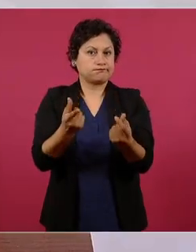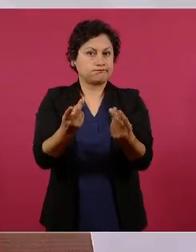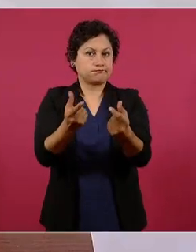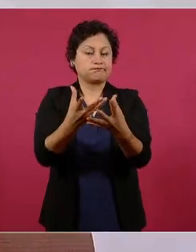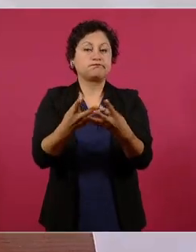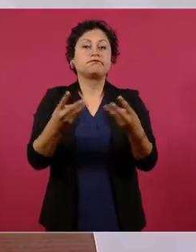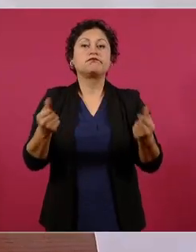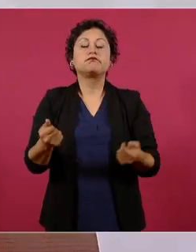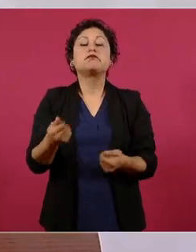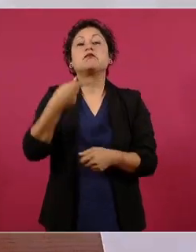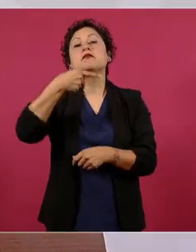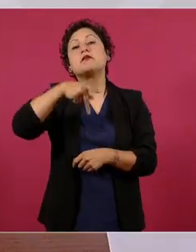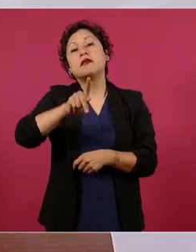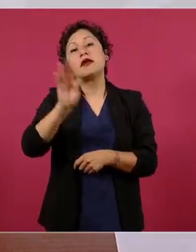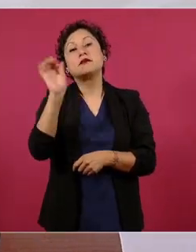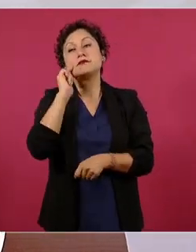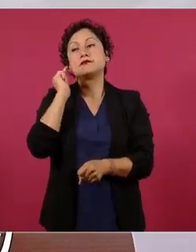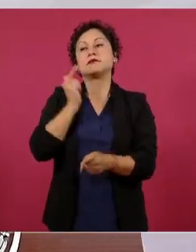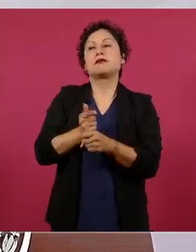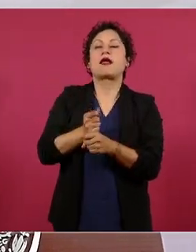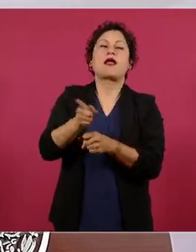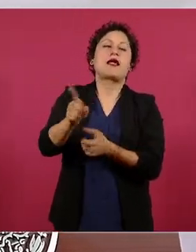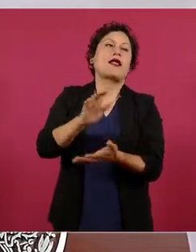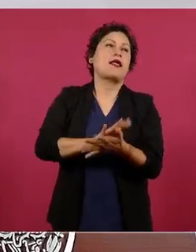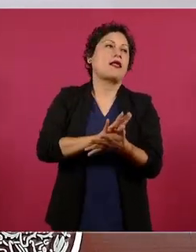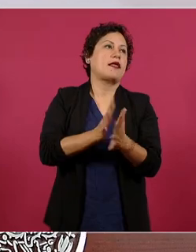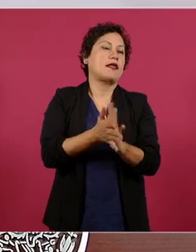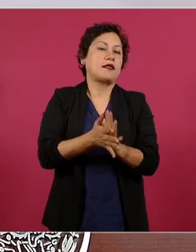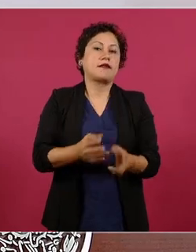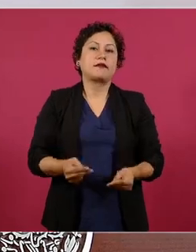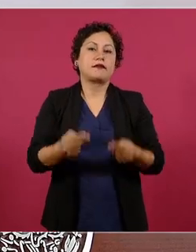Cuando es tranza, no.